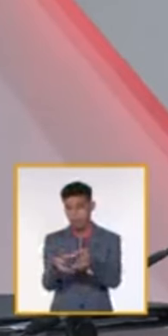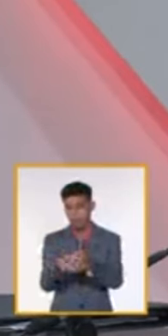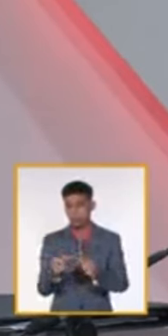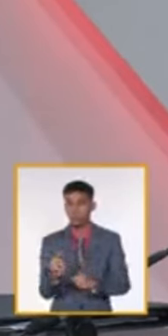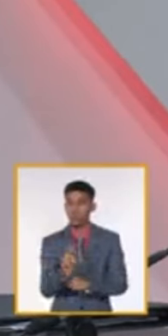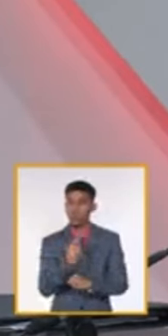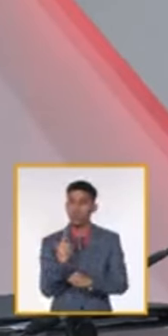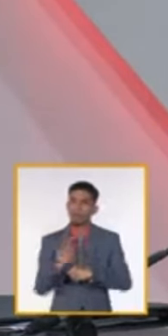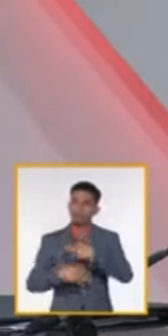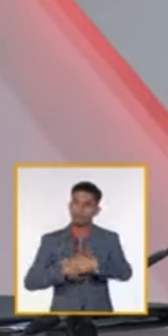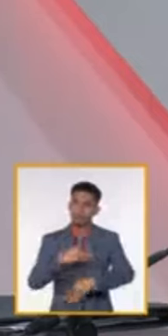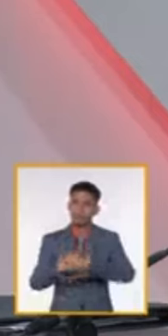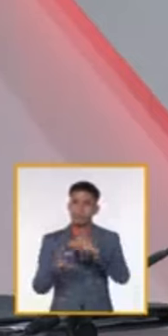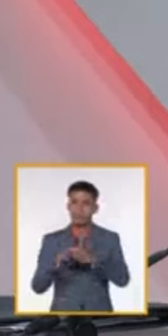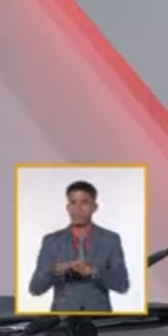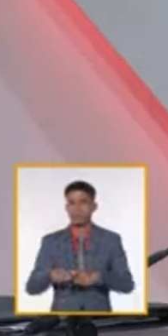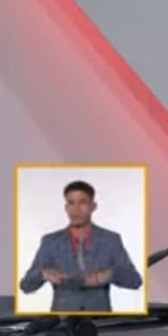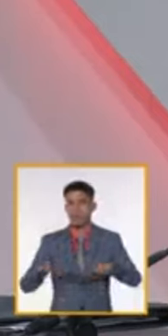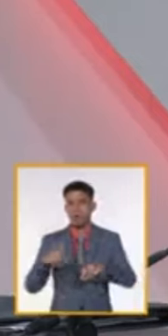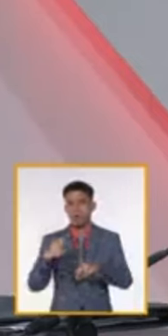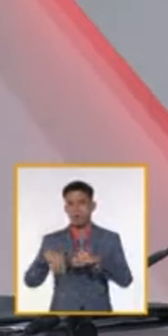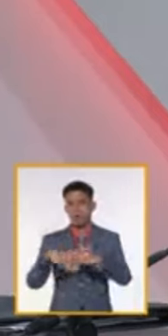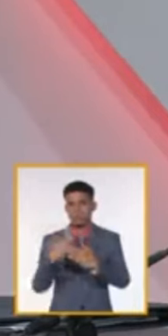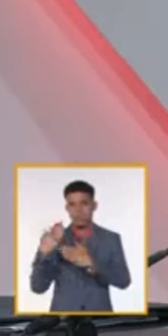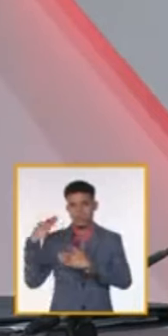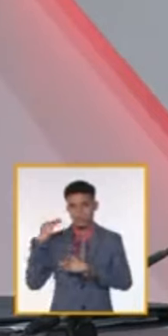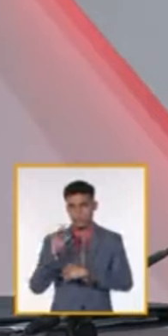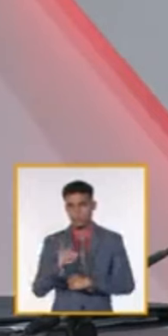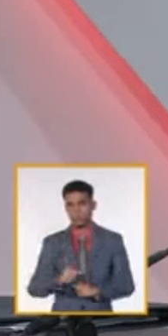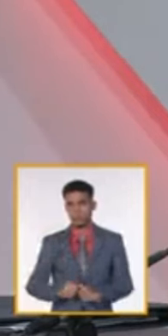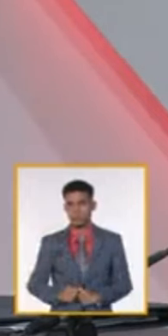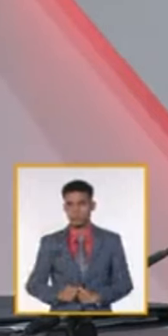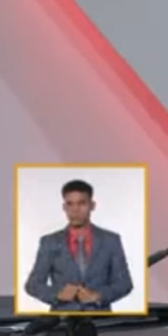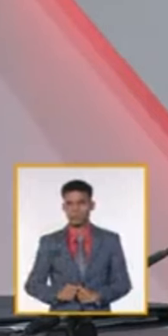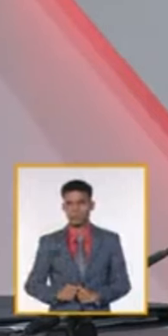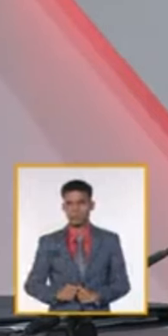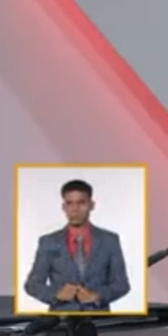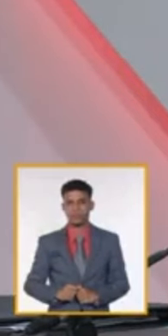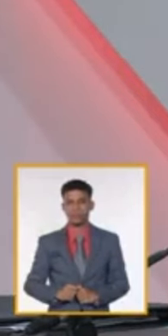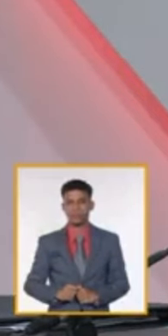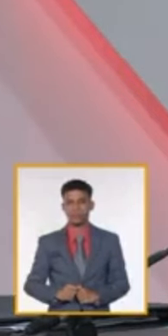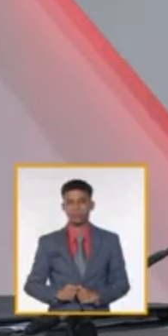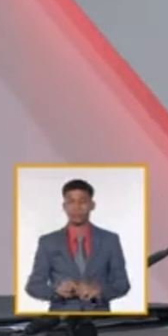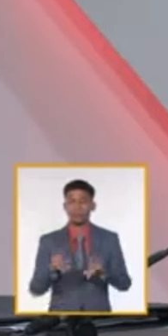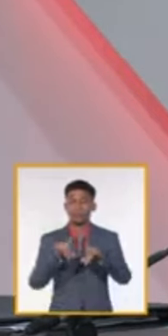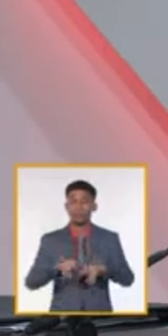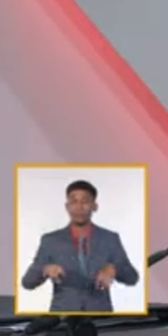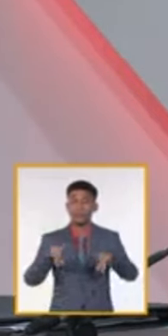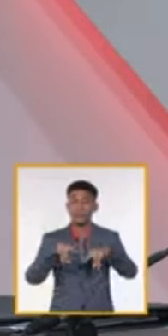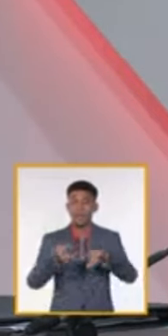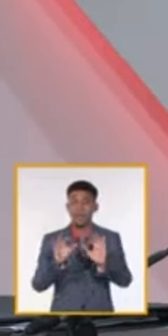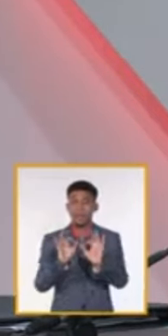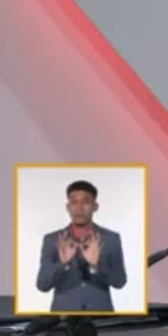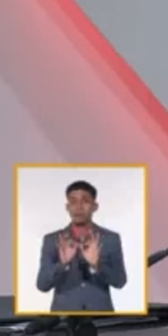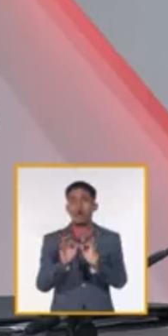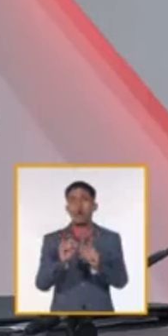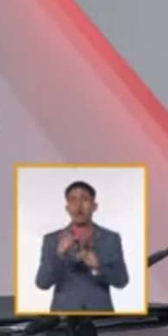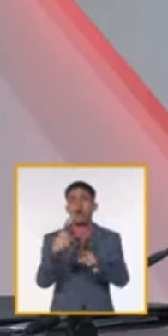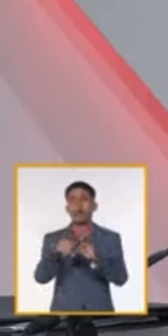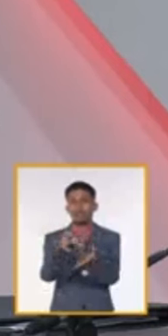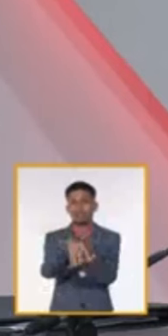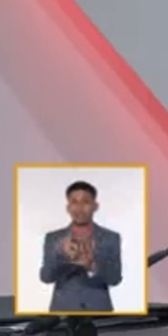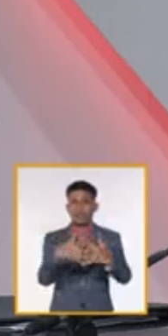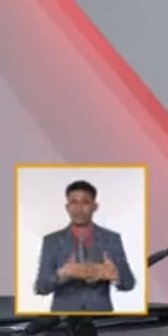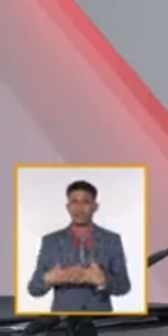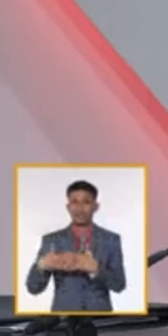en algún momento en la mesa redonda, previo a todos estos acontecimientos. La Universidad de Pensilvania, Roa, fue una